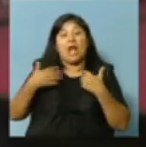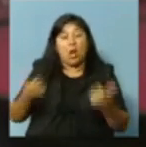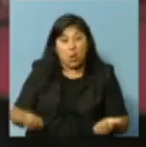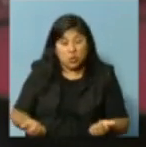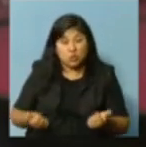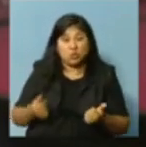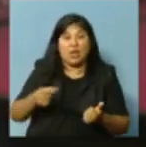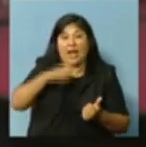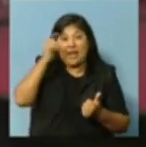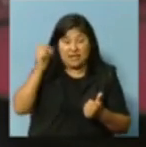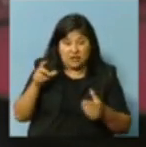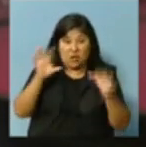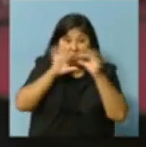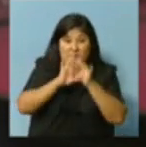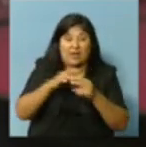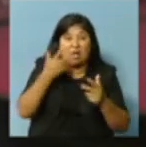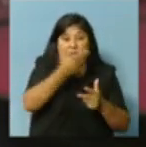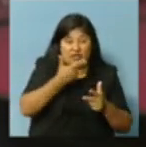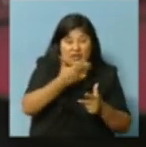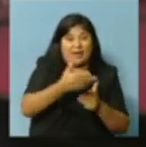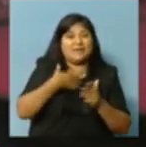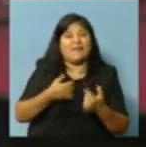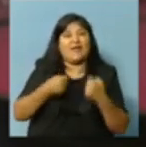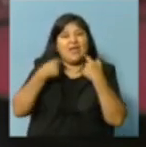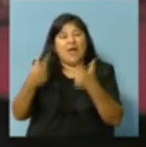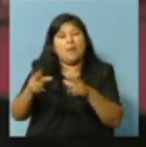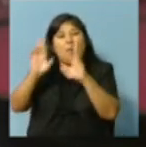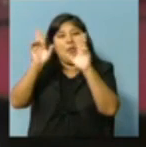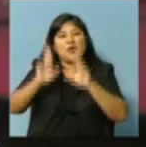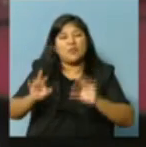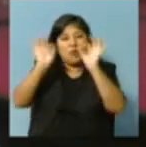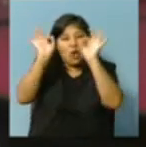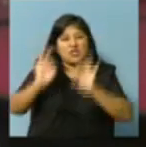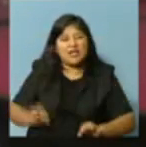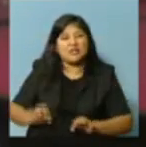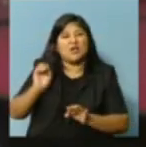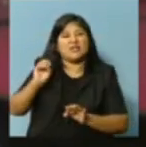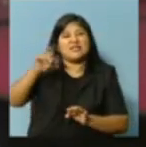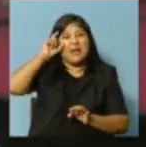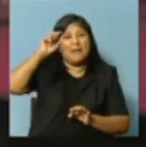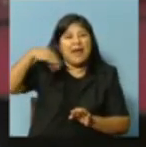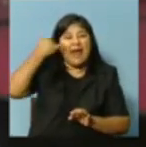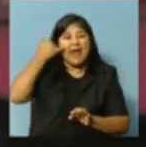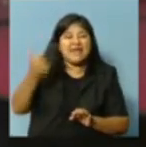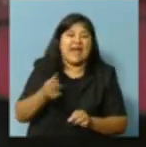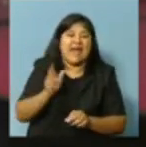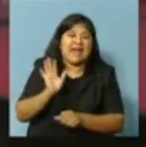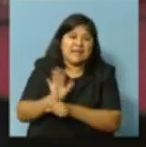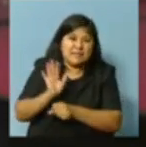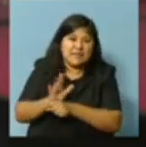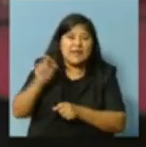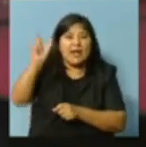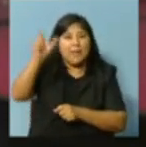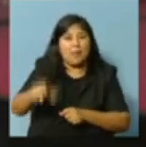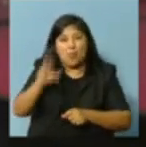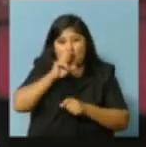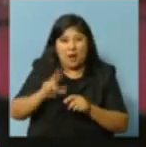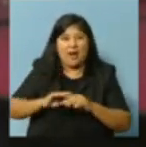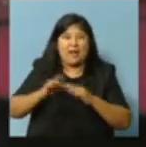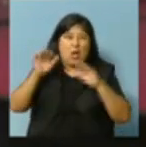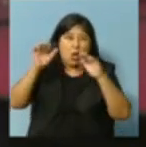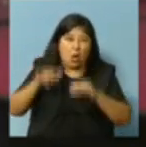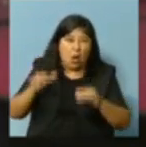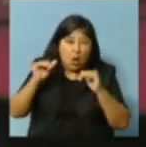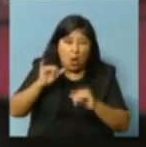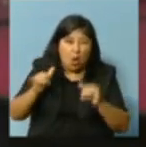prevención del embarazo no intencional en la adolescencia y estamos haciéndolo con buenos resultados está informando